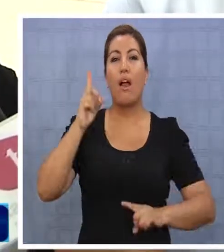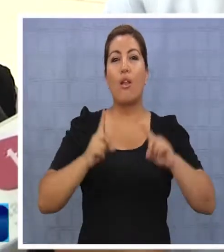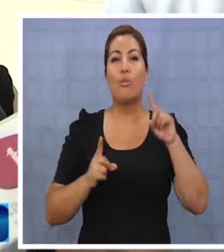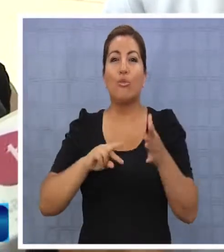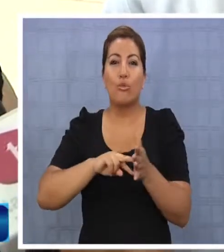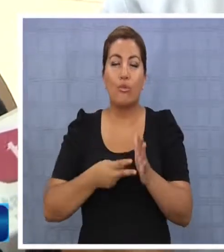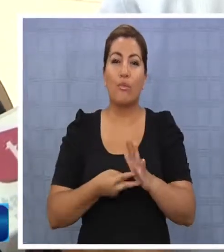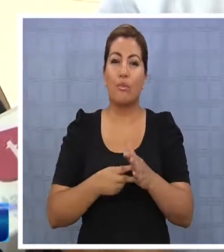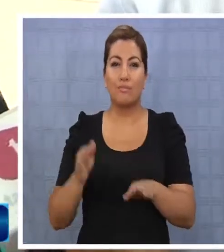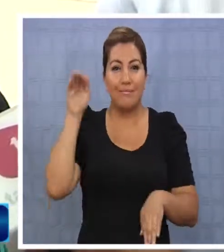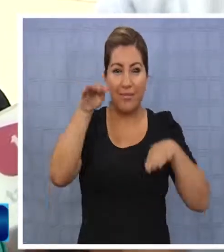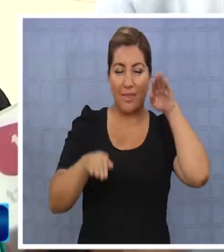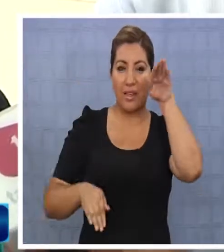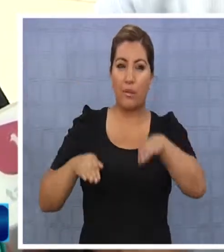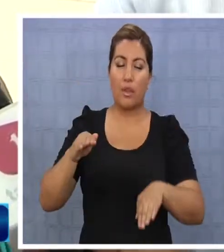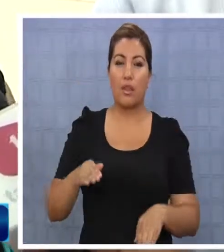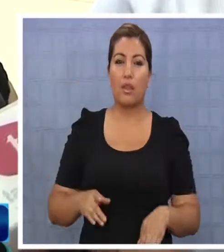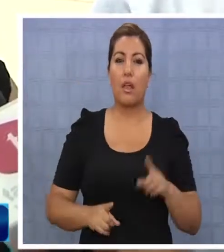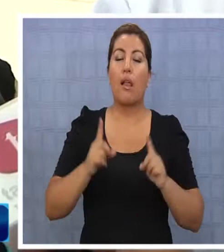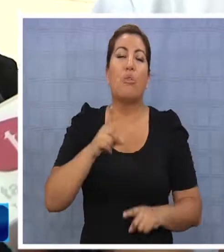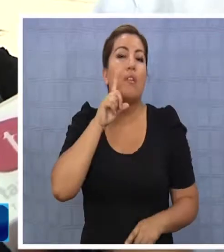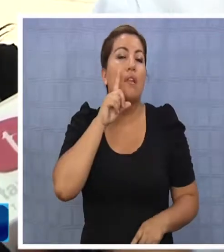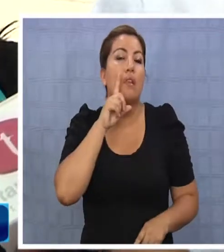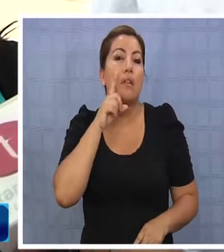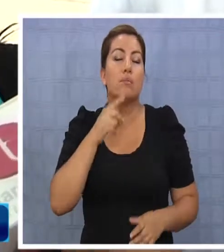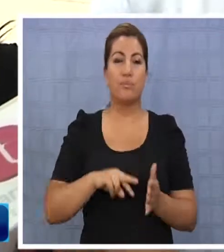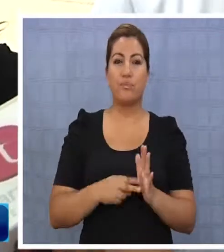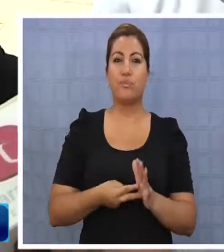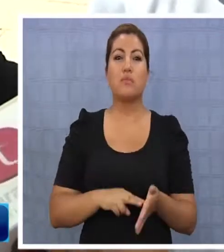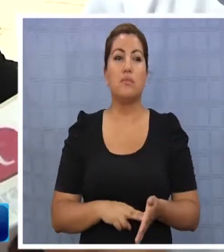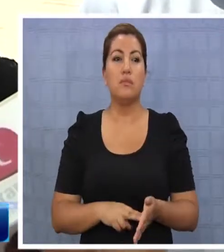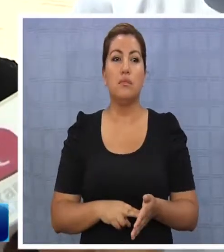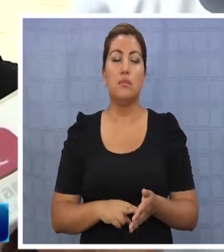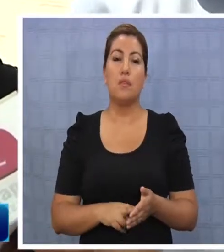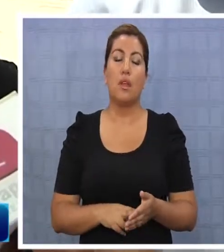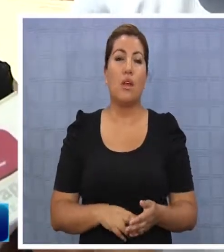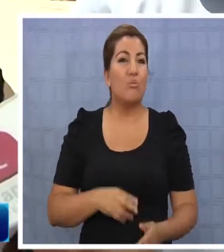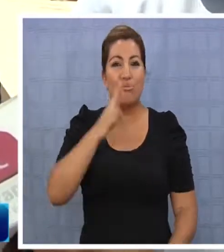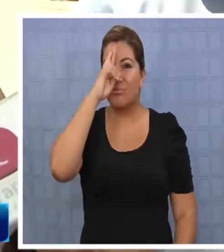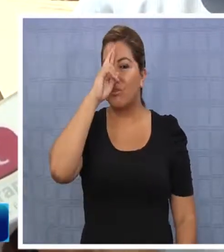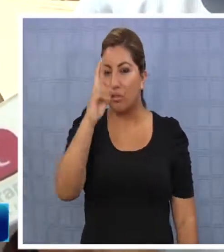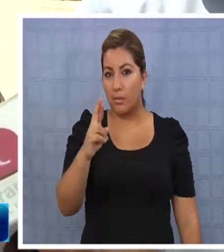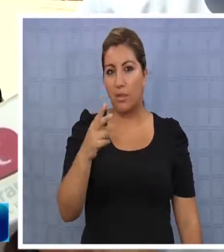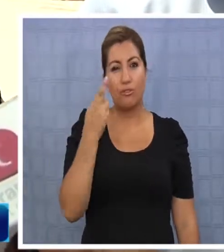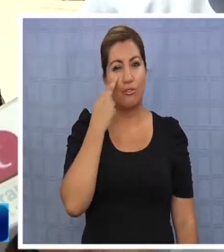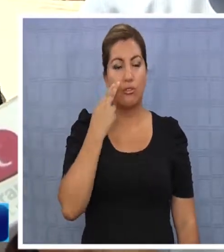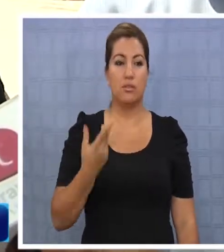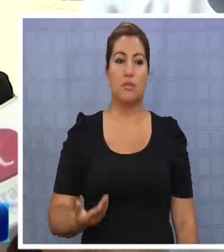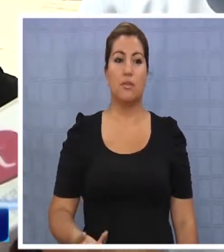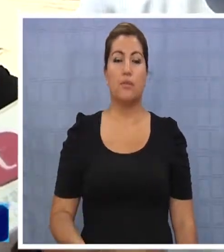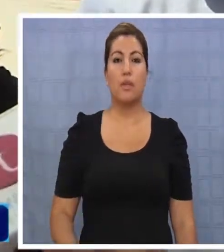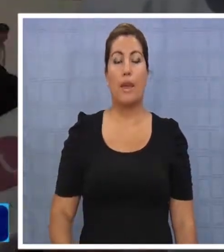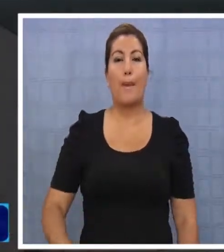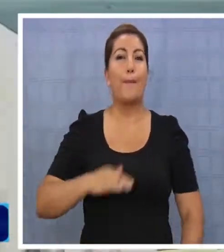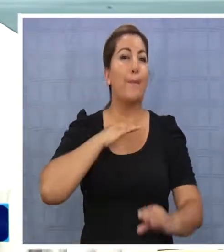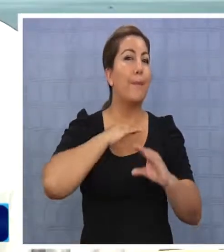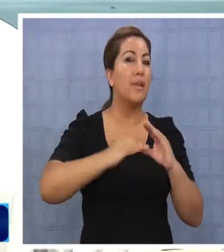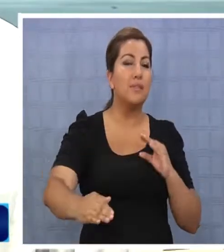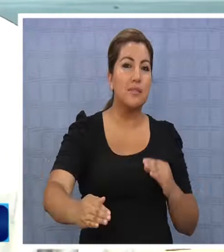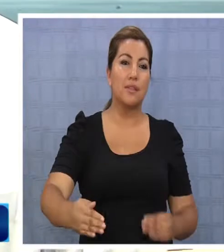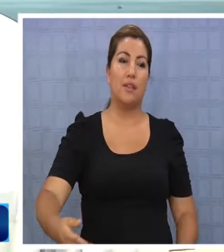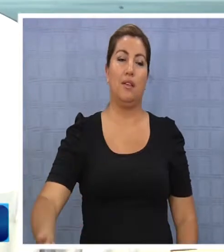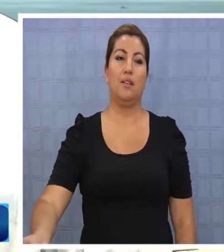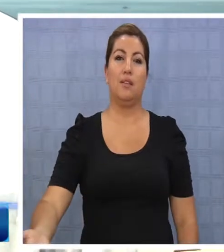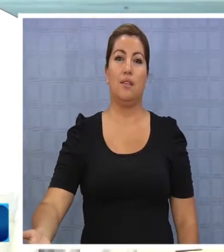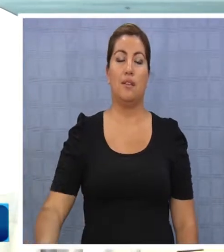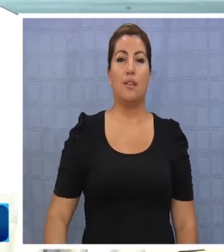de los accidentes o de la gente que tiene problemas, que se ahogan, tienen accidentes, justamente por esto, por no tenerle respeto al mar. Yo el